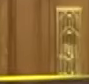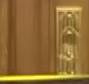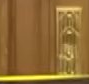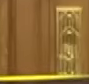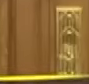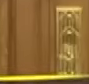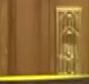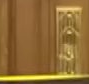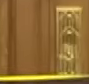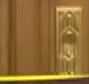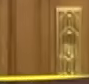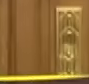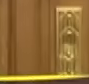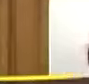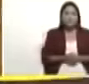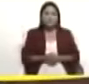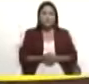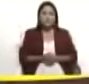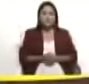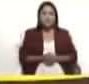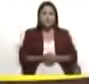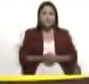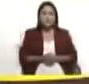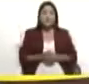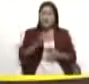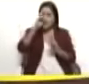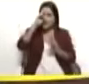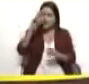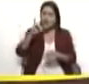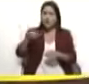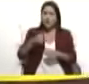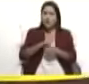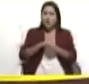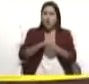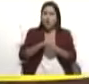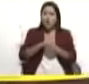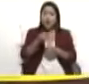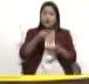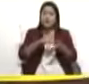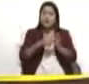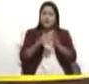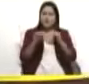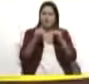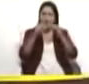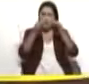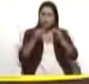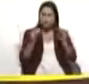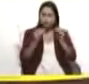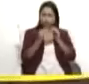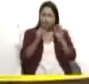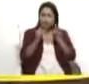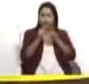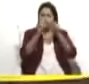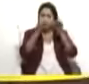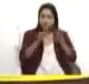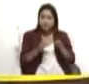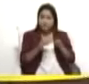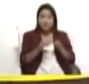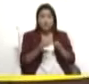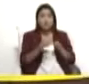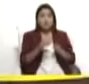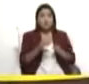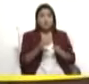Y nosotros, yo le dije a Jorge, Jorge, respetemos, es la base moral de nuestra palabra. La palabra vale si